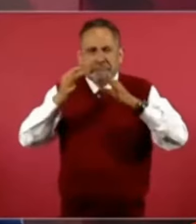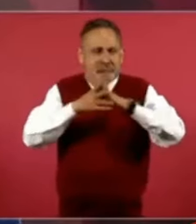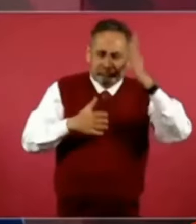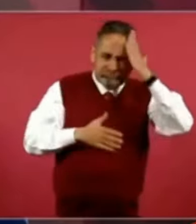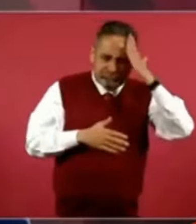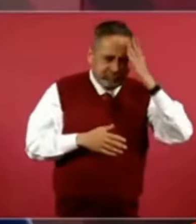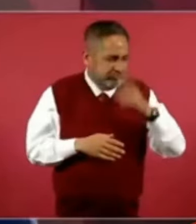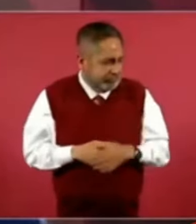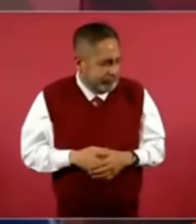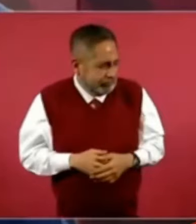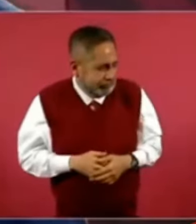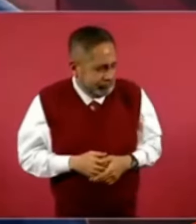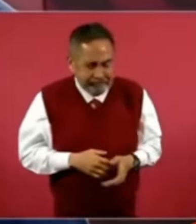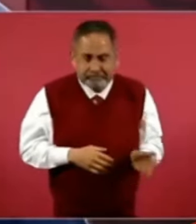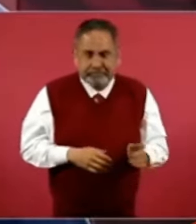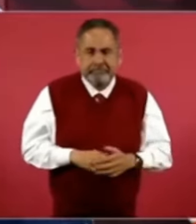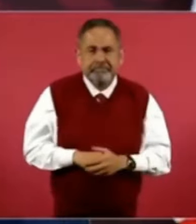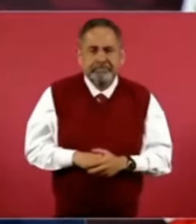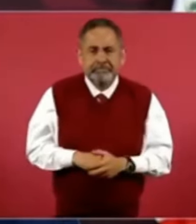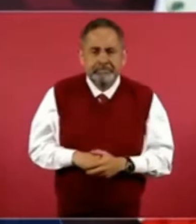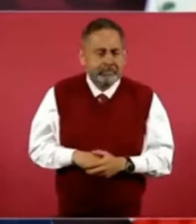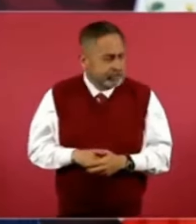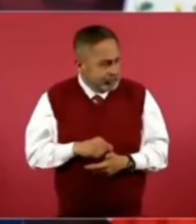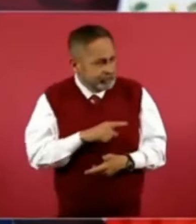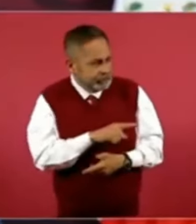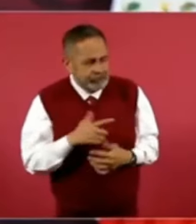además lo entiendo.